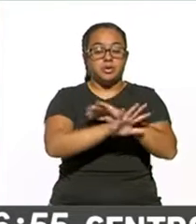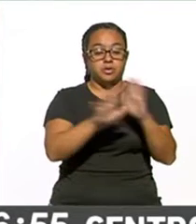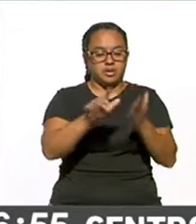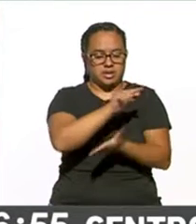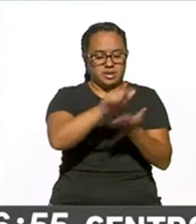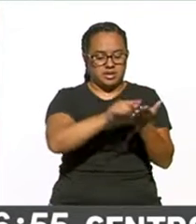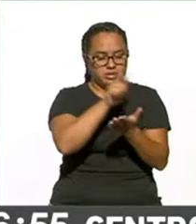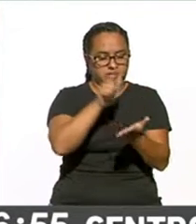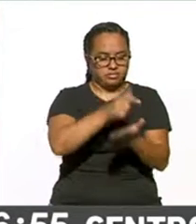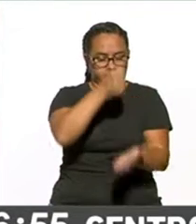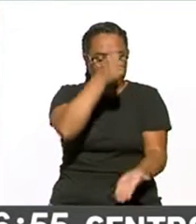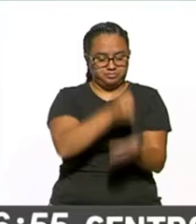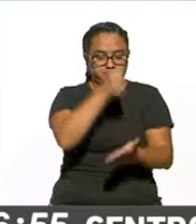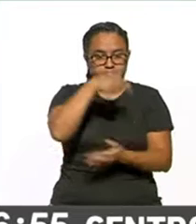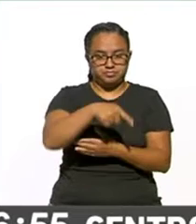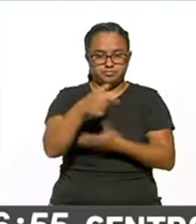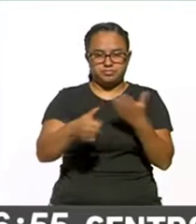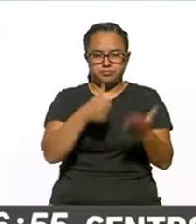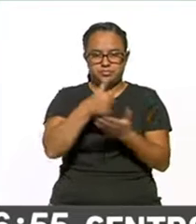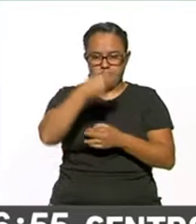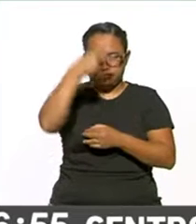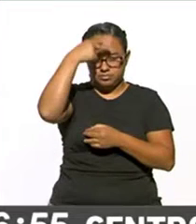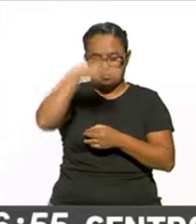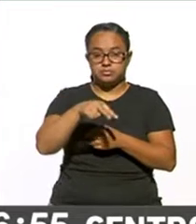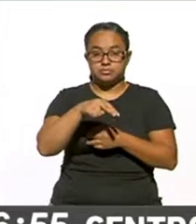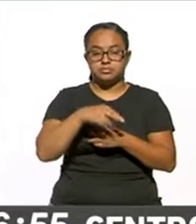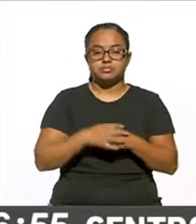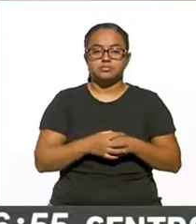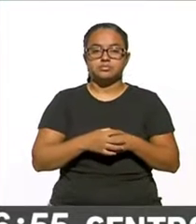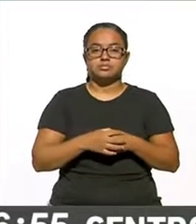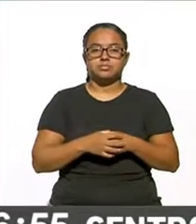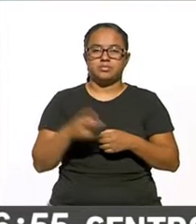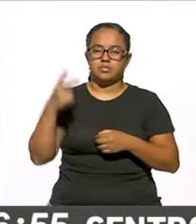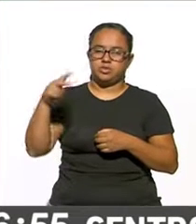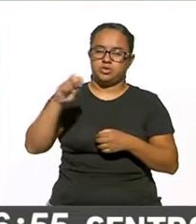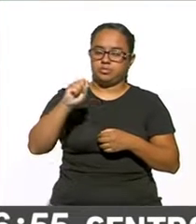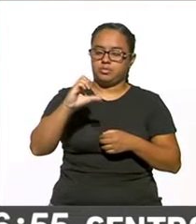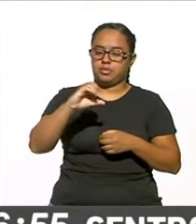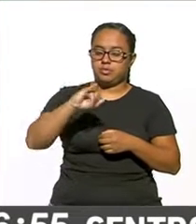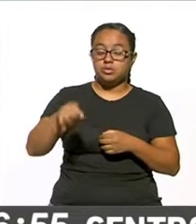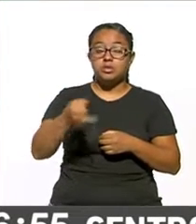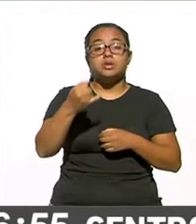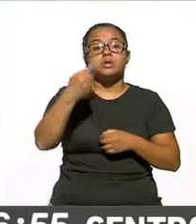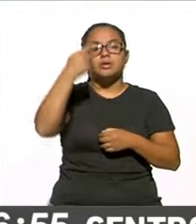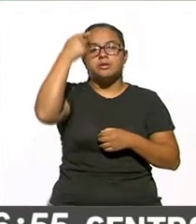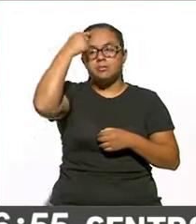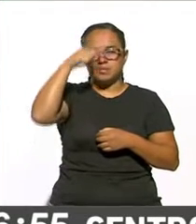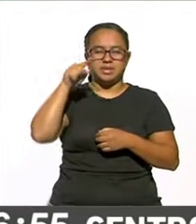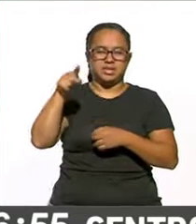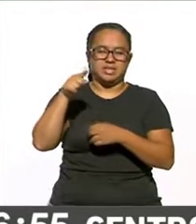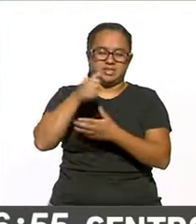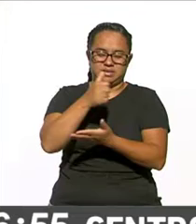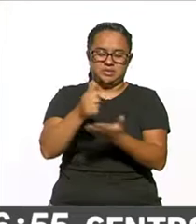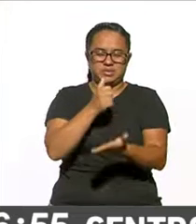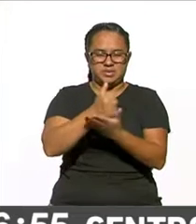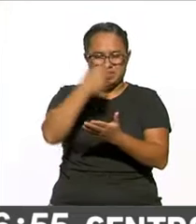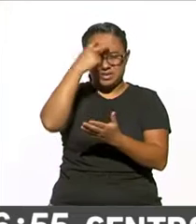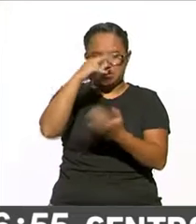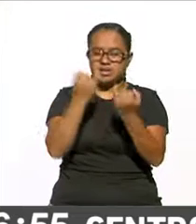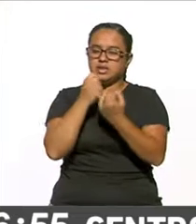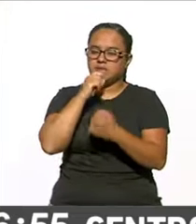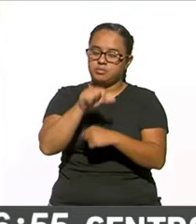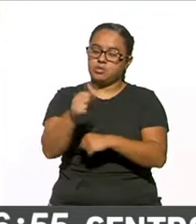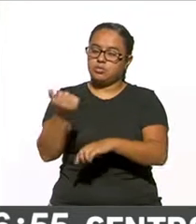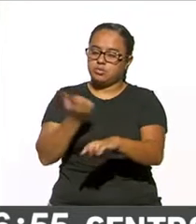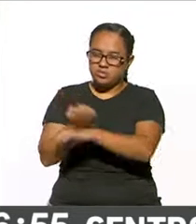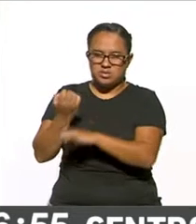México, digamos que la medida que toma la Corte es para hacer este esquema que tenemos en la Ciudad de México y algunos otros